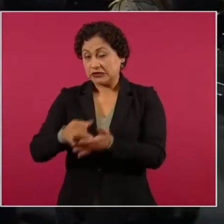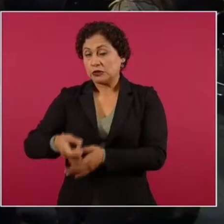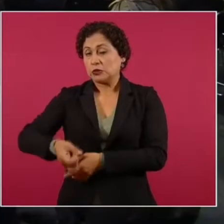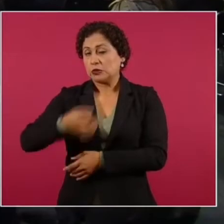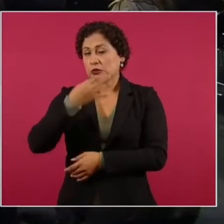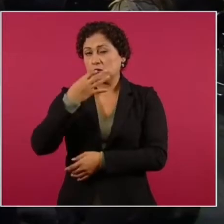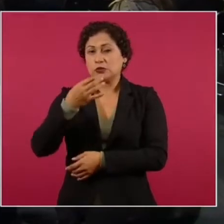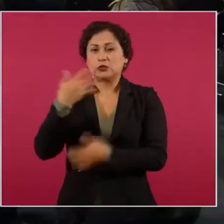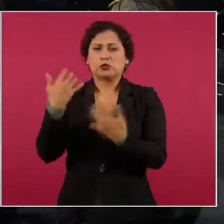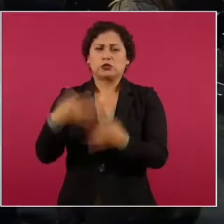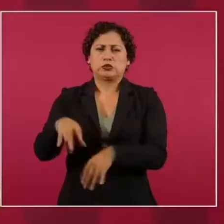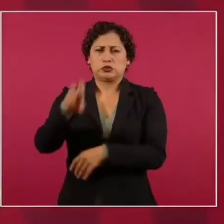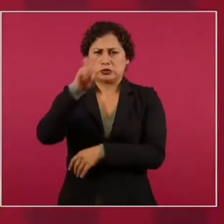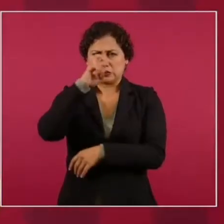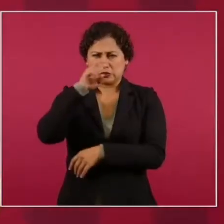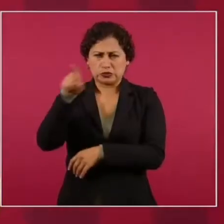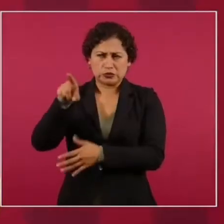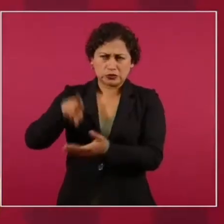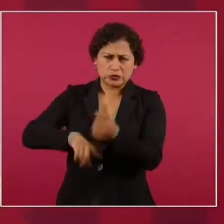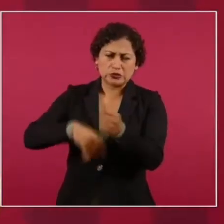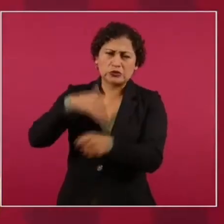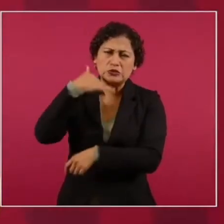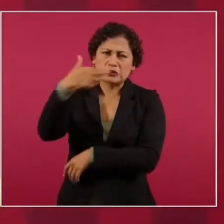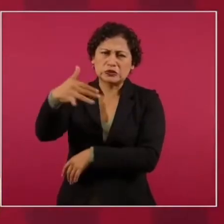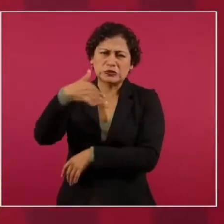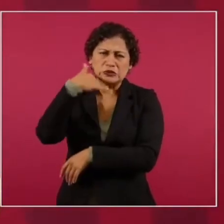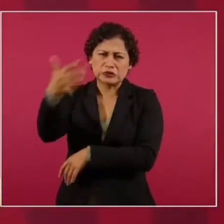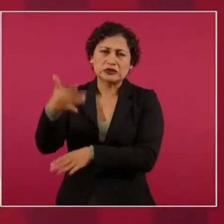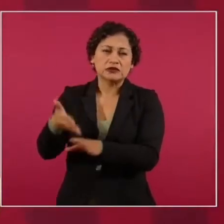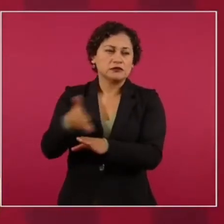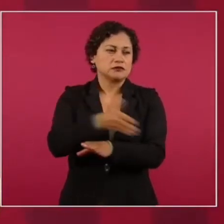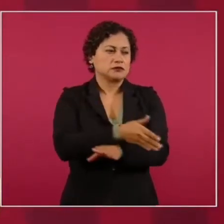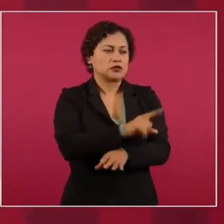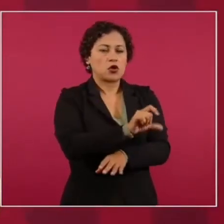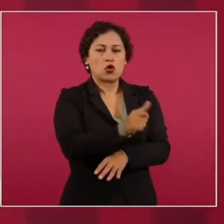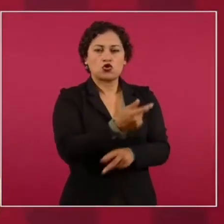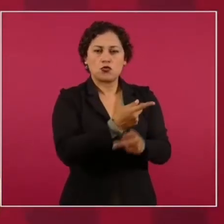corrupto, pero sí hay sus cosas.